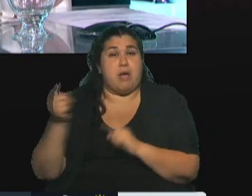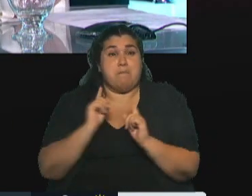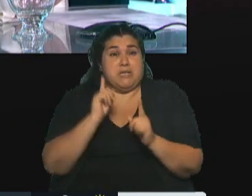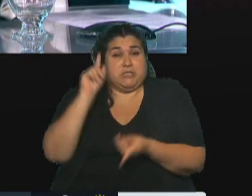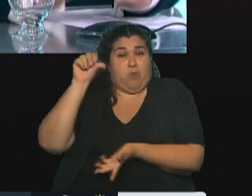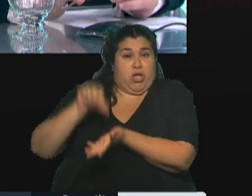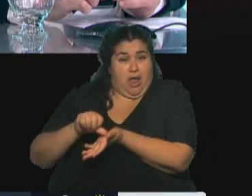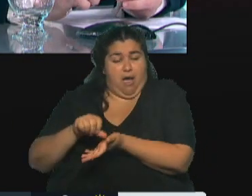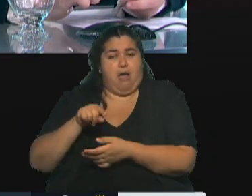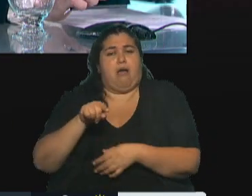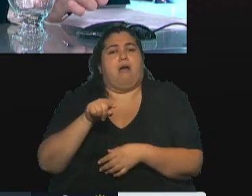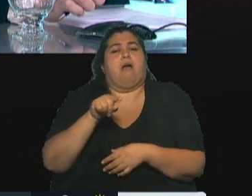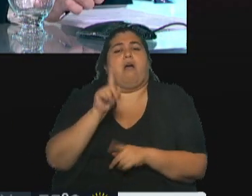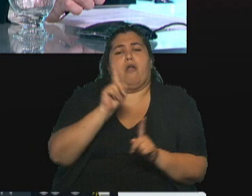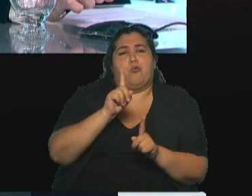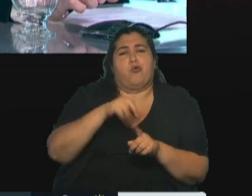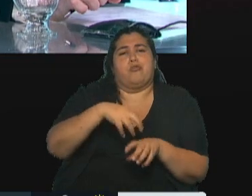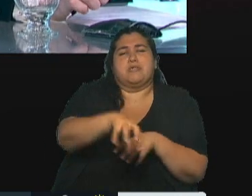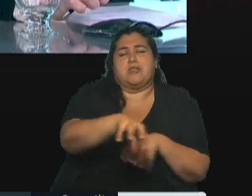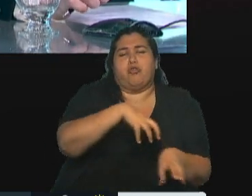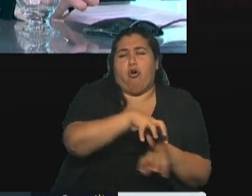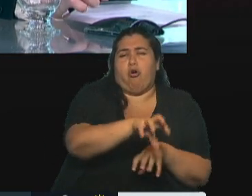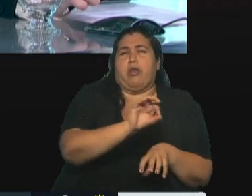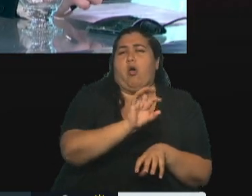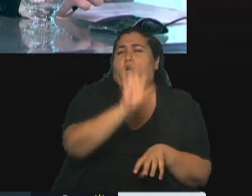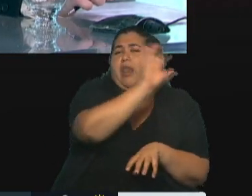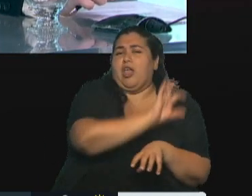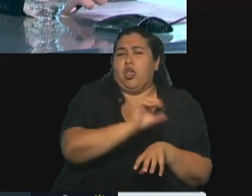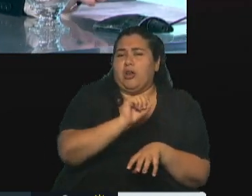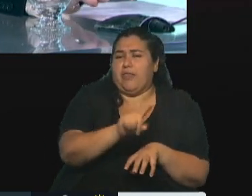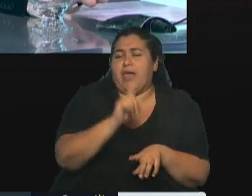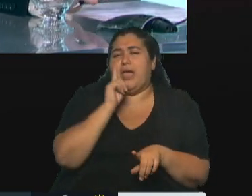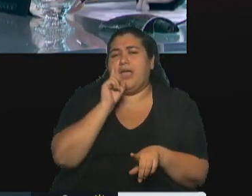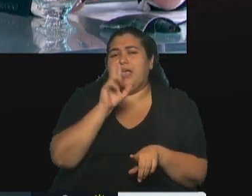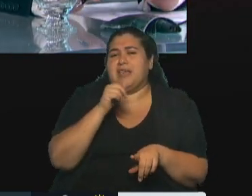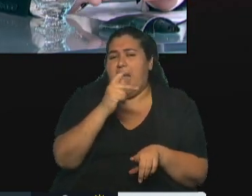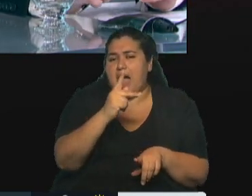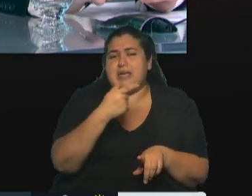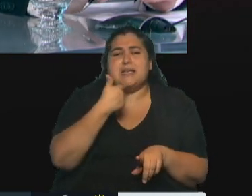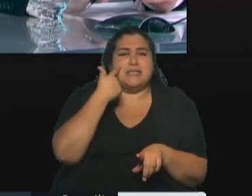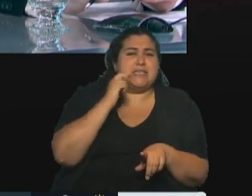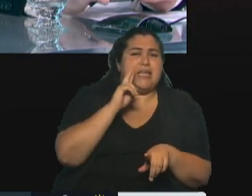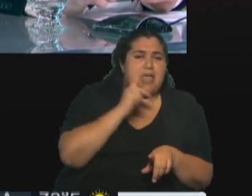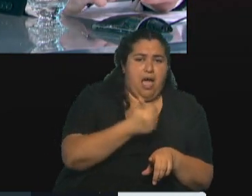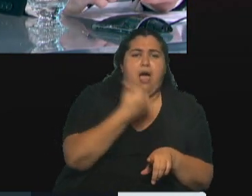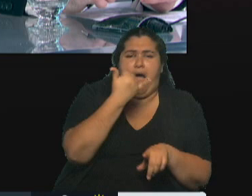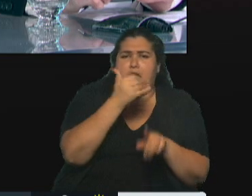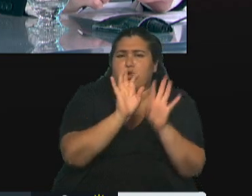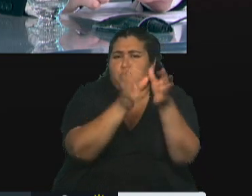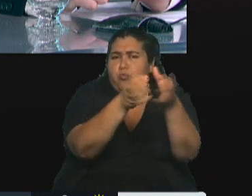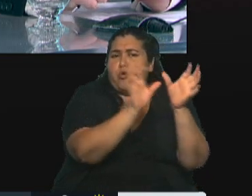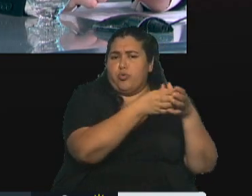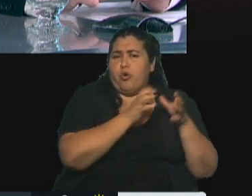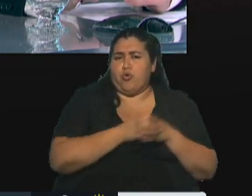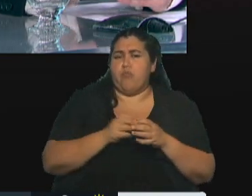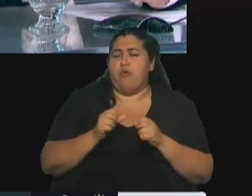y ciertos sectores o ciertas regiones de Irak y Siria, donde se concentran células también de ciertos